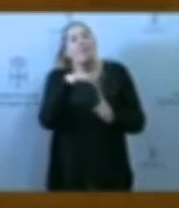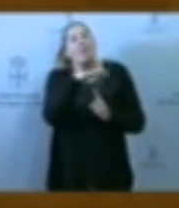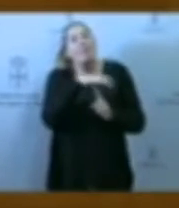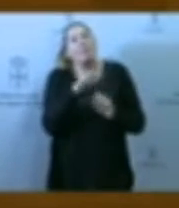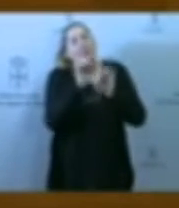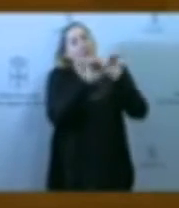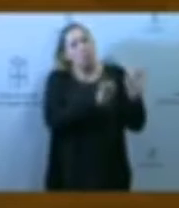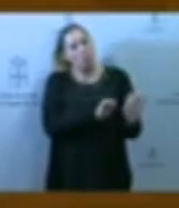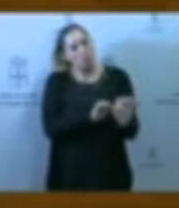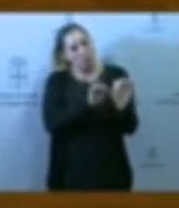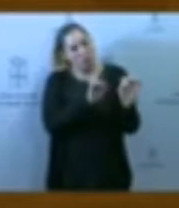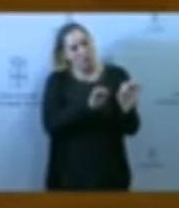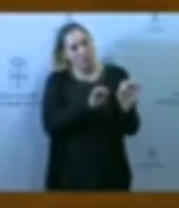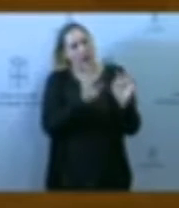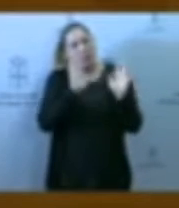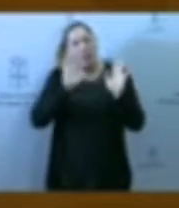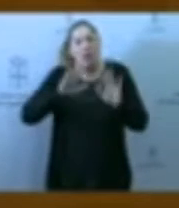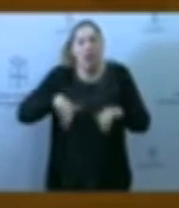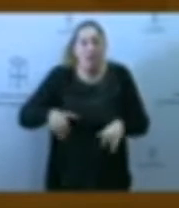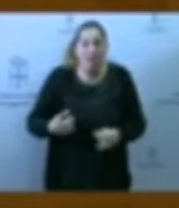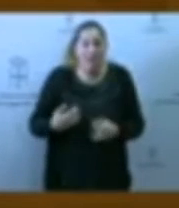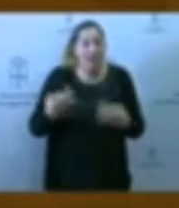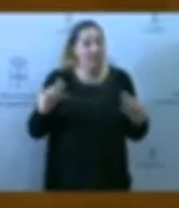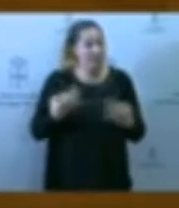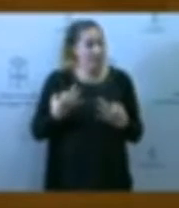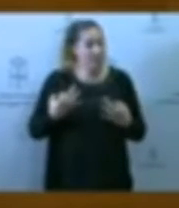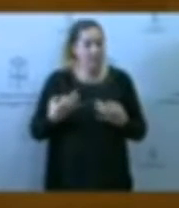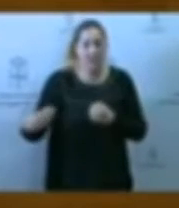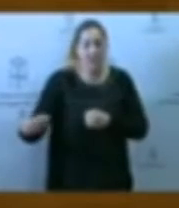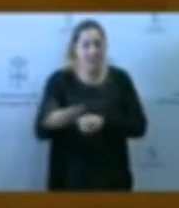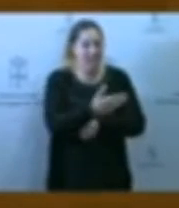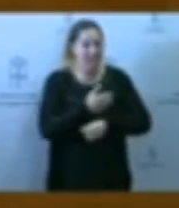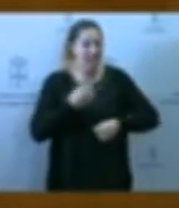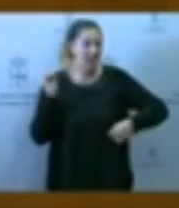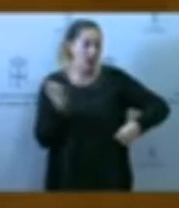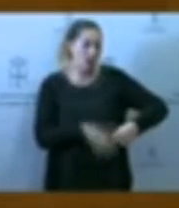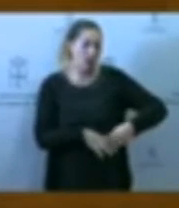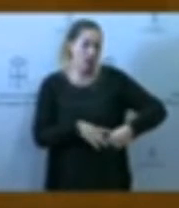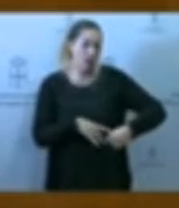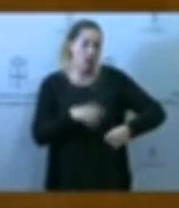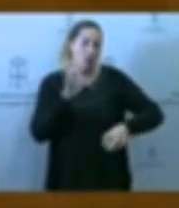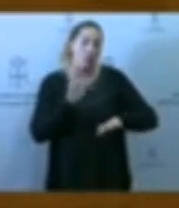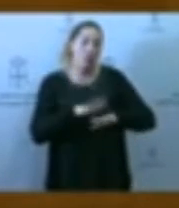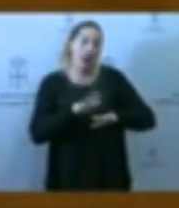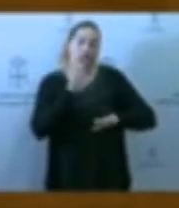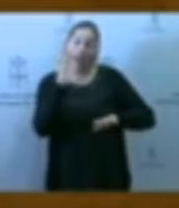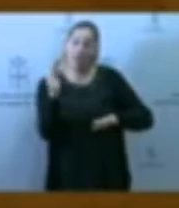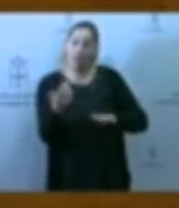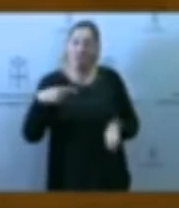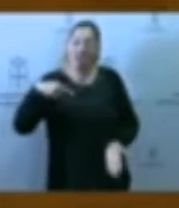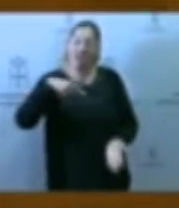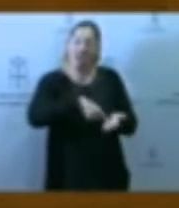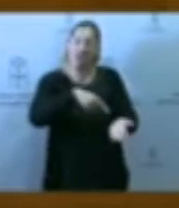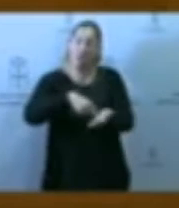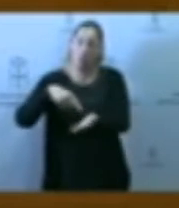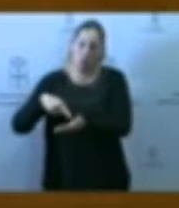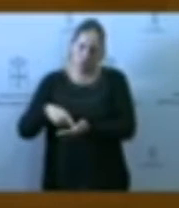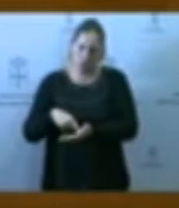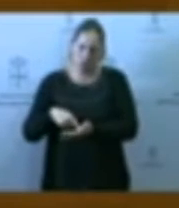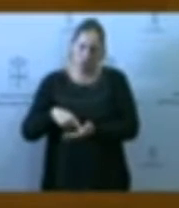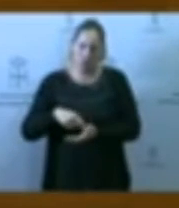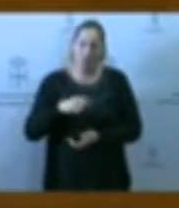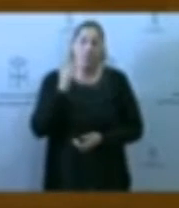es simplemente aumentar la recaudación a base de freír a los españoles impuestos. Pedro Sánchez,